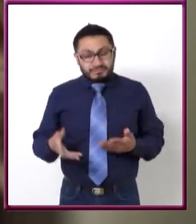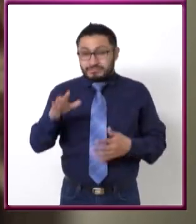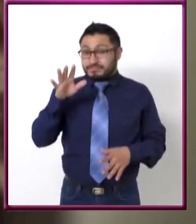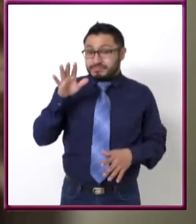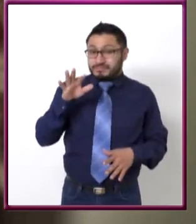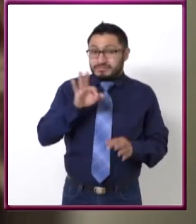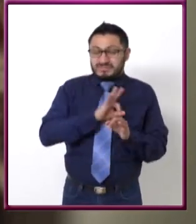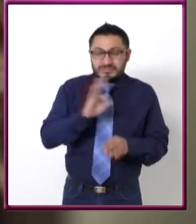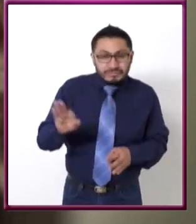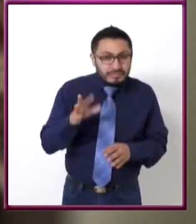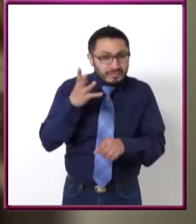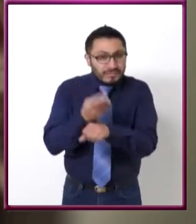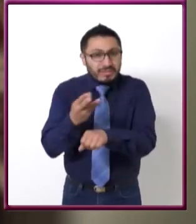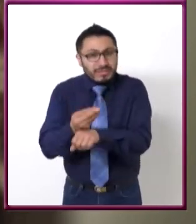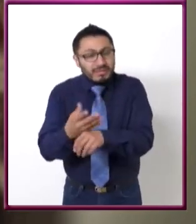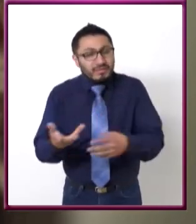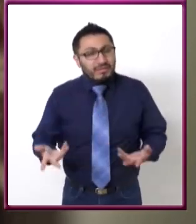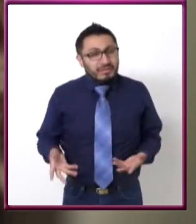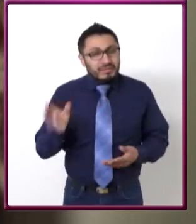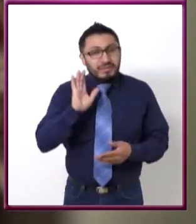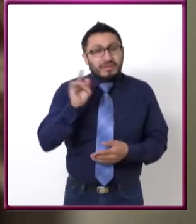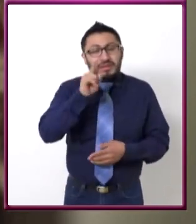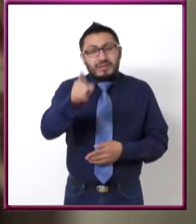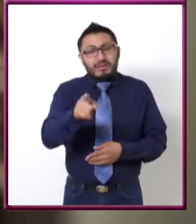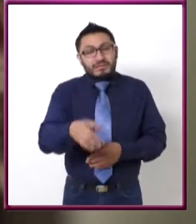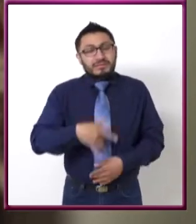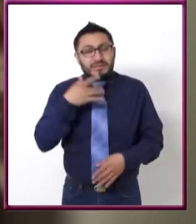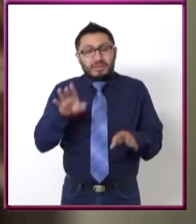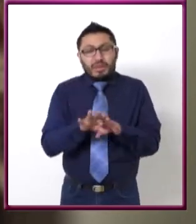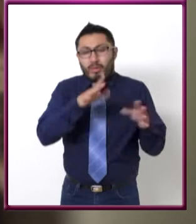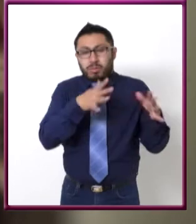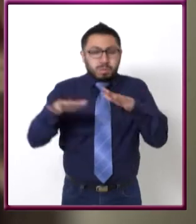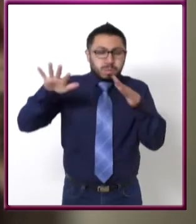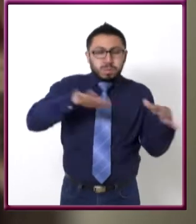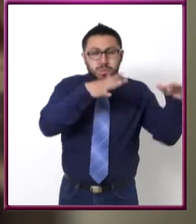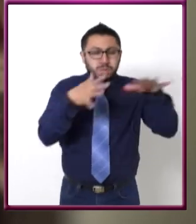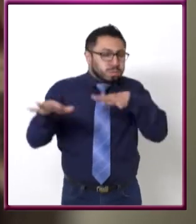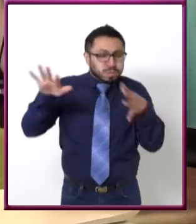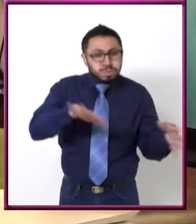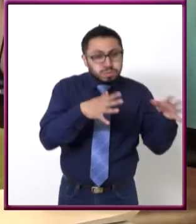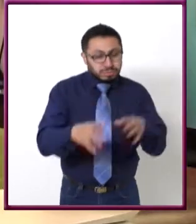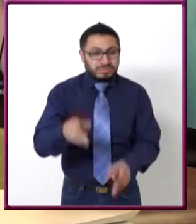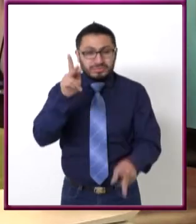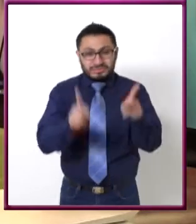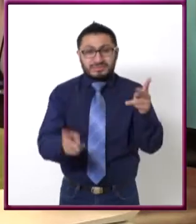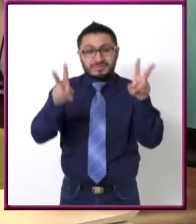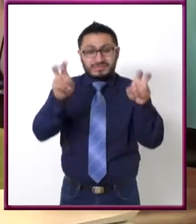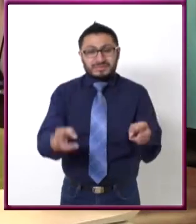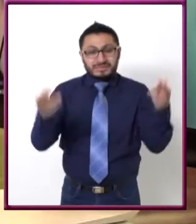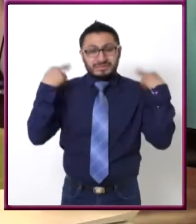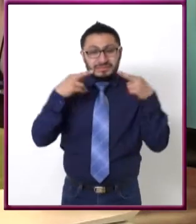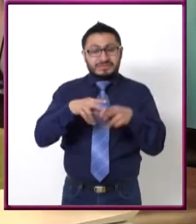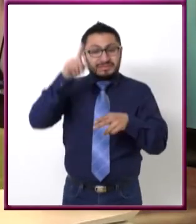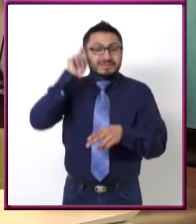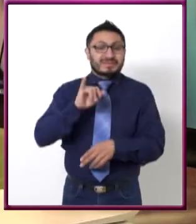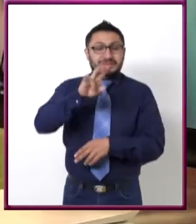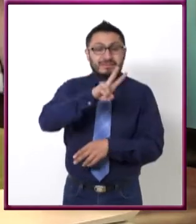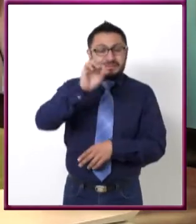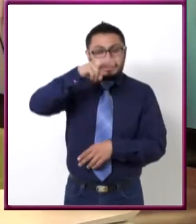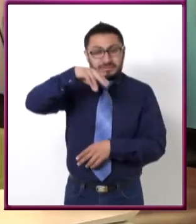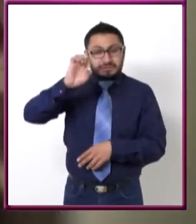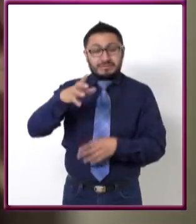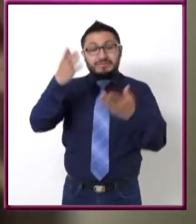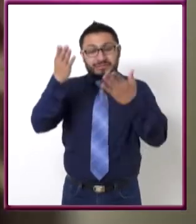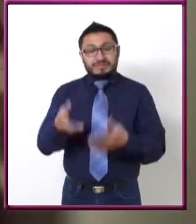emociones? ¿Hay manera de arreglar estas emociones cuando se sienten como aguas turbulentas? Comentemos este tema con la maestra Yvonne